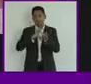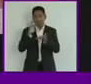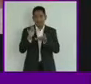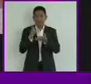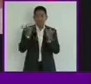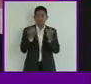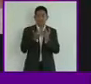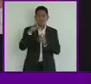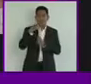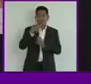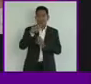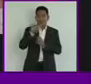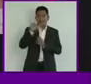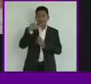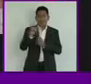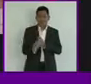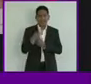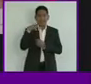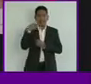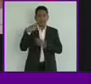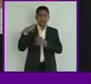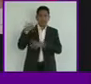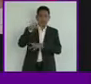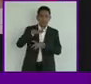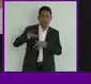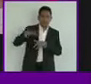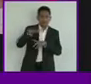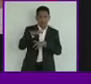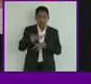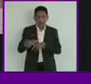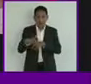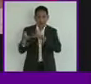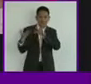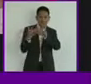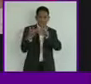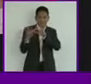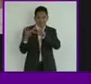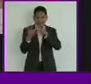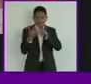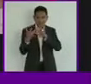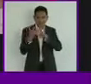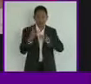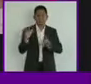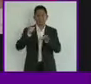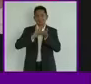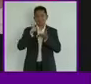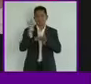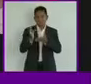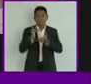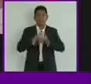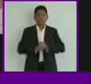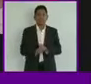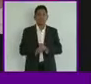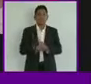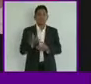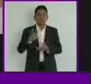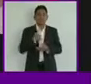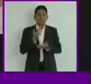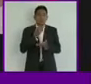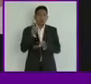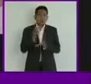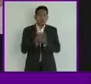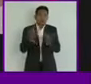Daniela, junto con toda su área de vinculación, que son quienes amablemente pusieron sobre la mesa la propuesta del conversatorio. Yo solamente voy dando